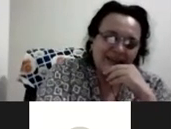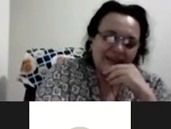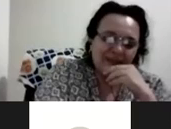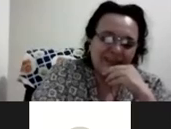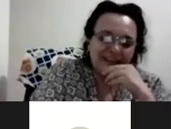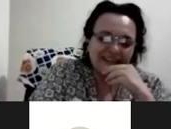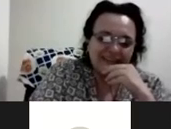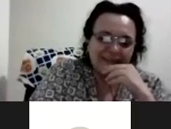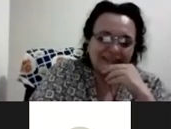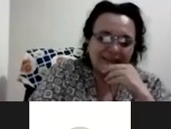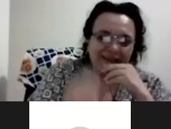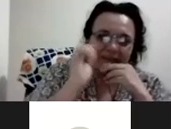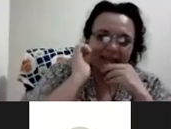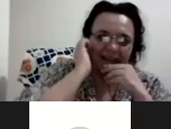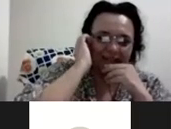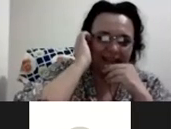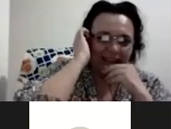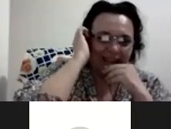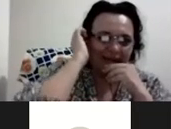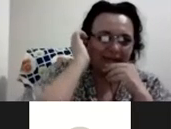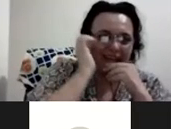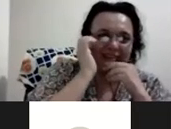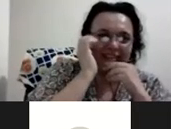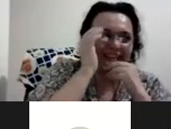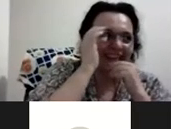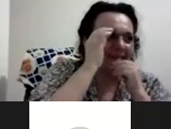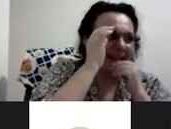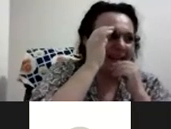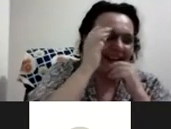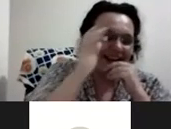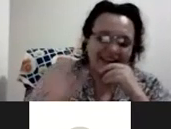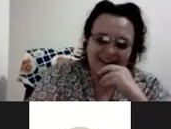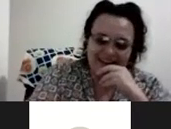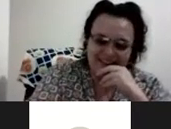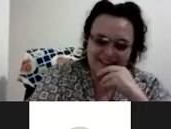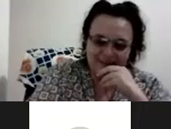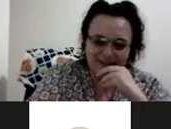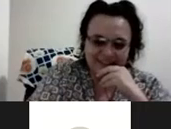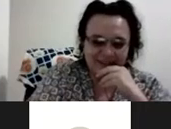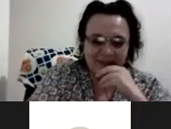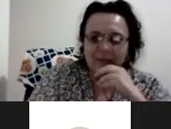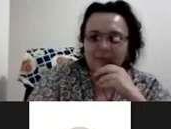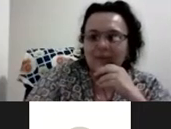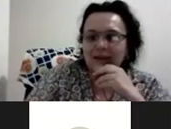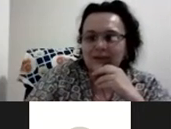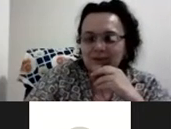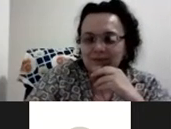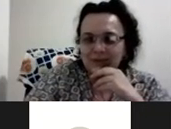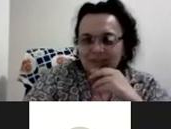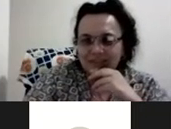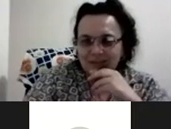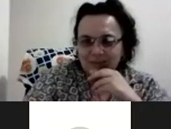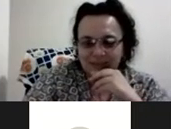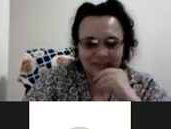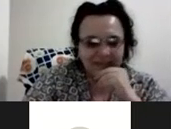Y cuando al fin alguien se me acercó y me dijo, ¿verdad? Y yo, miren, yo estaba que se me caía la cara de vergüenza y como uno mal